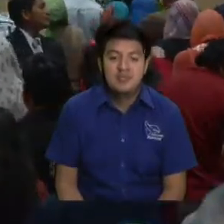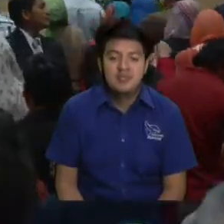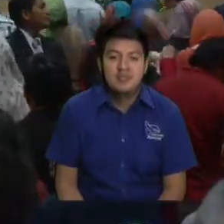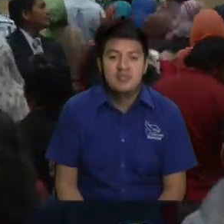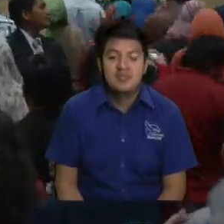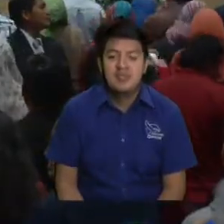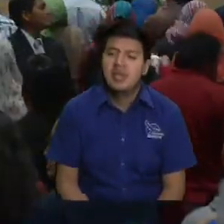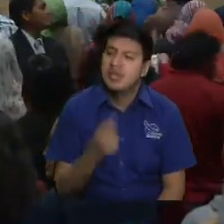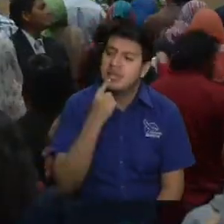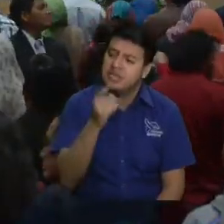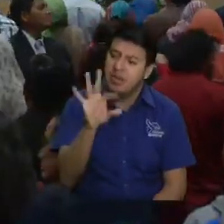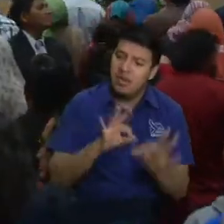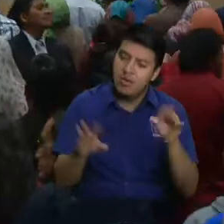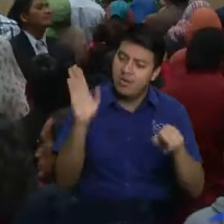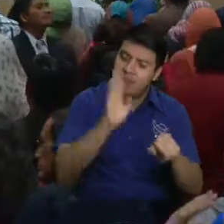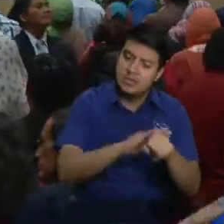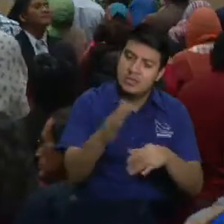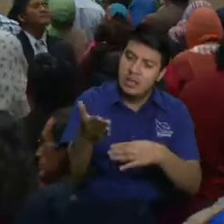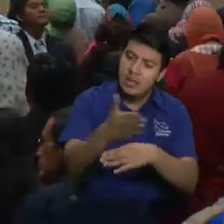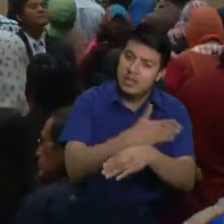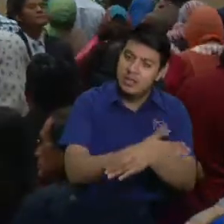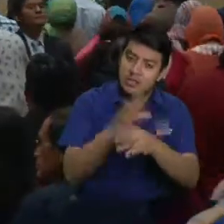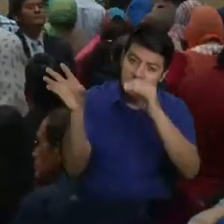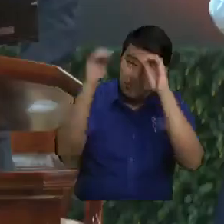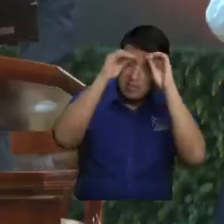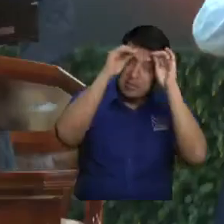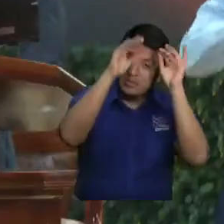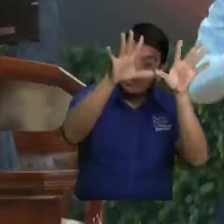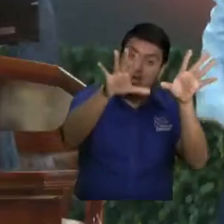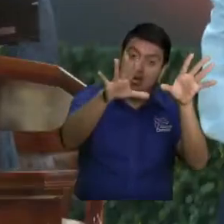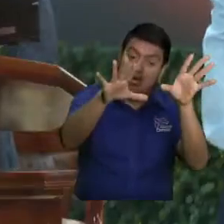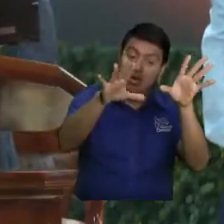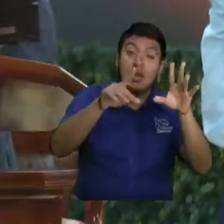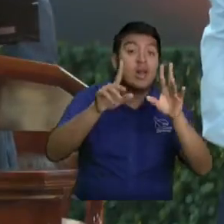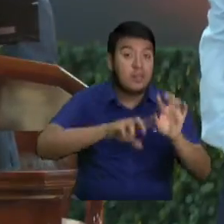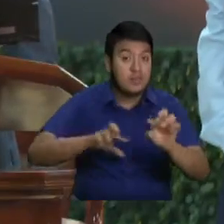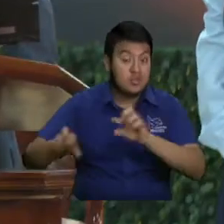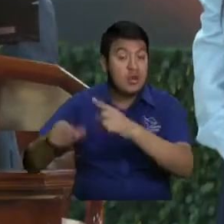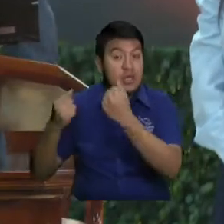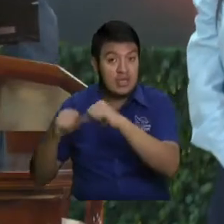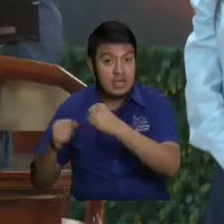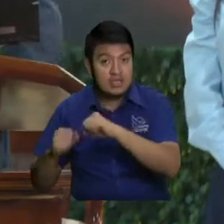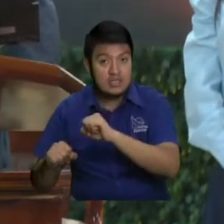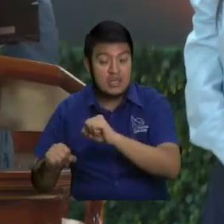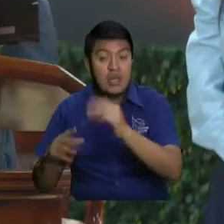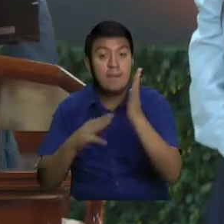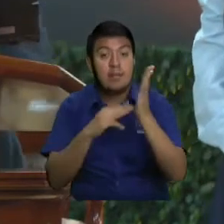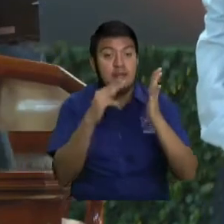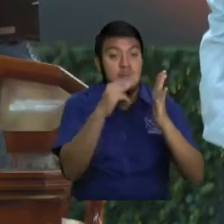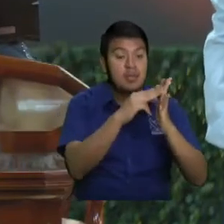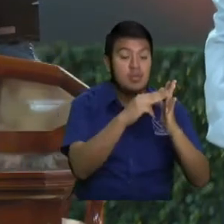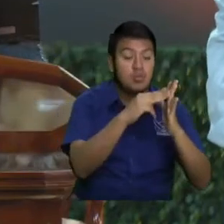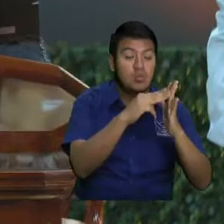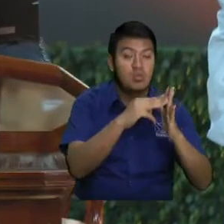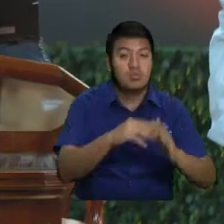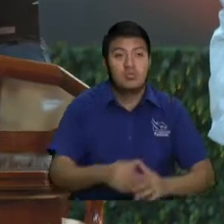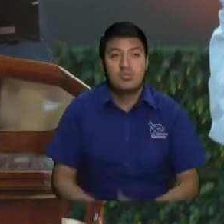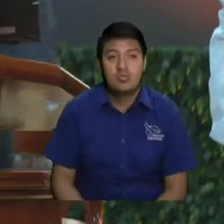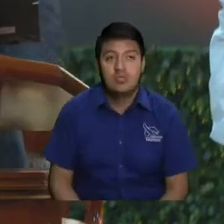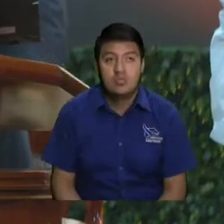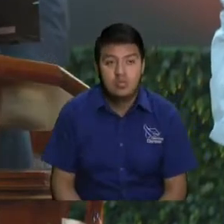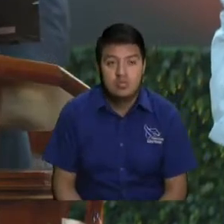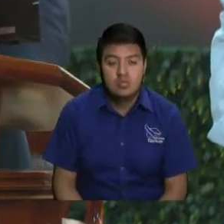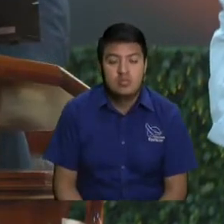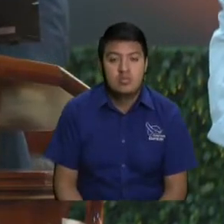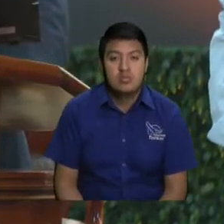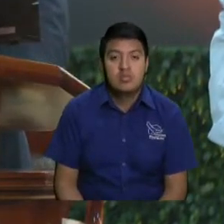Le voy a decir algo más antes de ministrar. El que cumple mandamientos explícitos, por favor, este sería el resumen de lo que